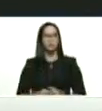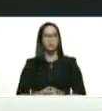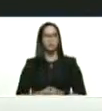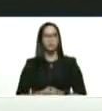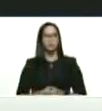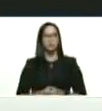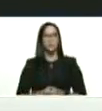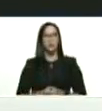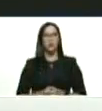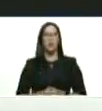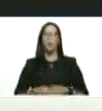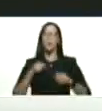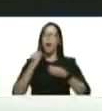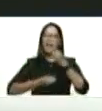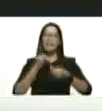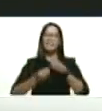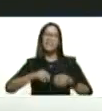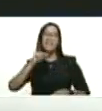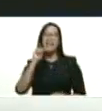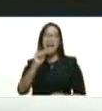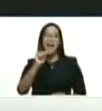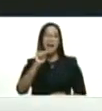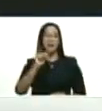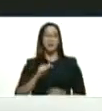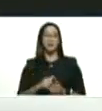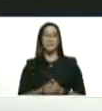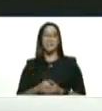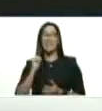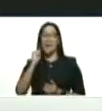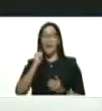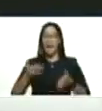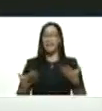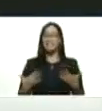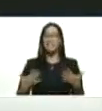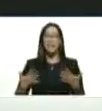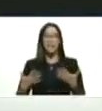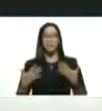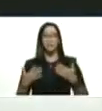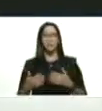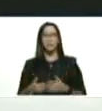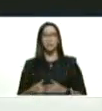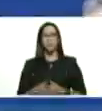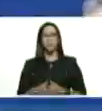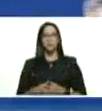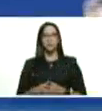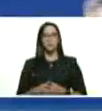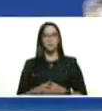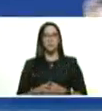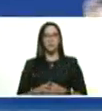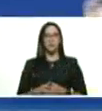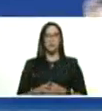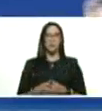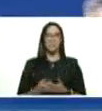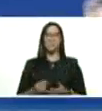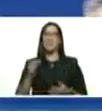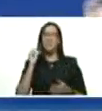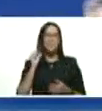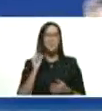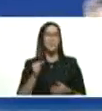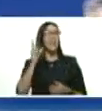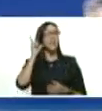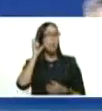Por eso hay que aplicarle la A de la aceleración. Y mínimo, la artillería,